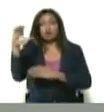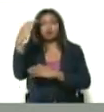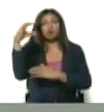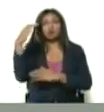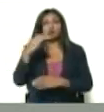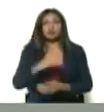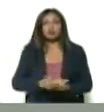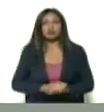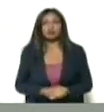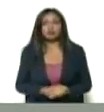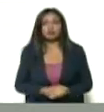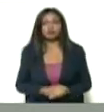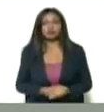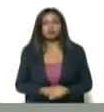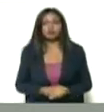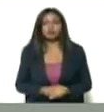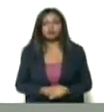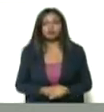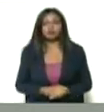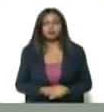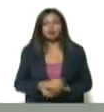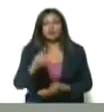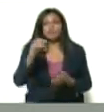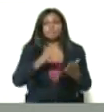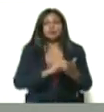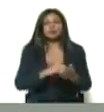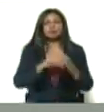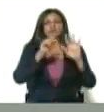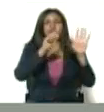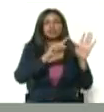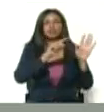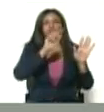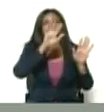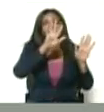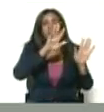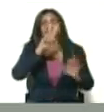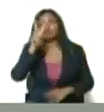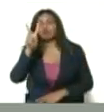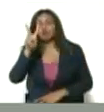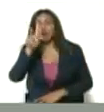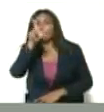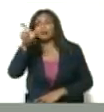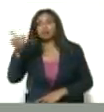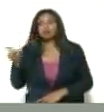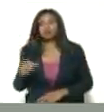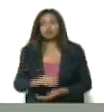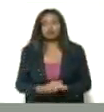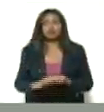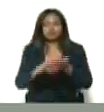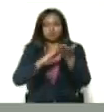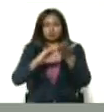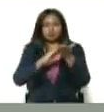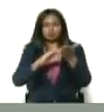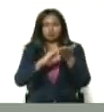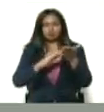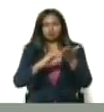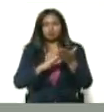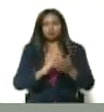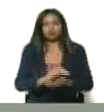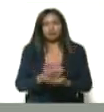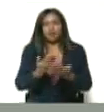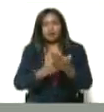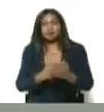presidente. 1.652 en total. 1.652, correcto. Doy el número, corrijo el número anterior.